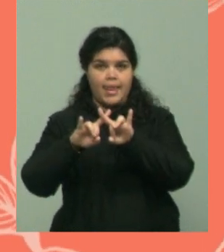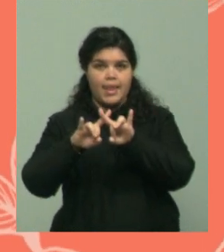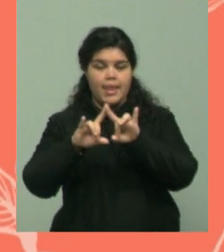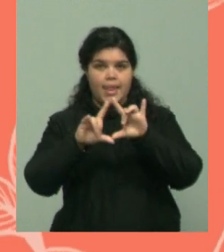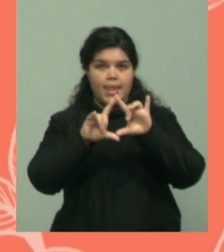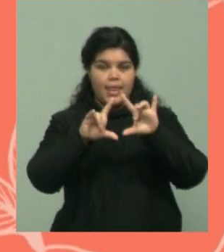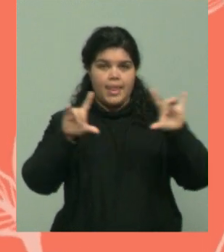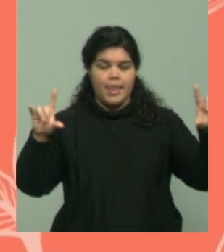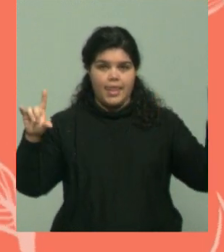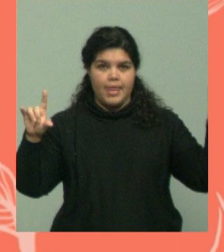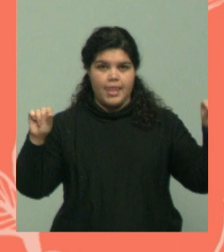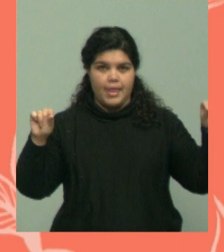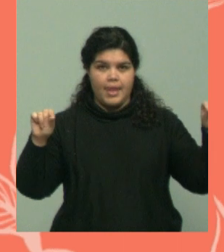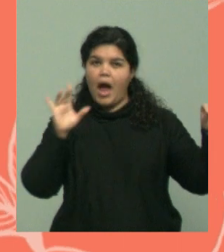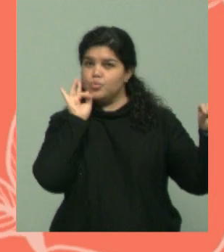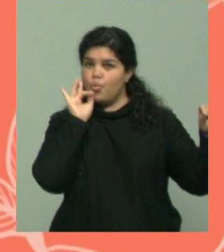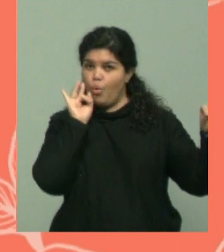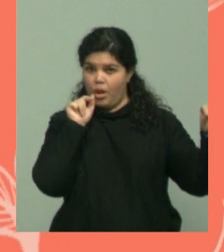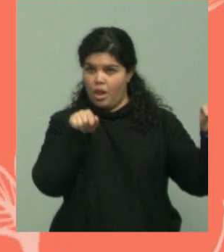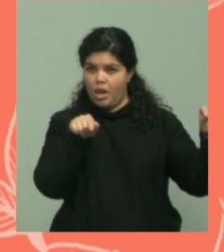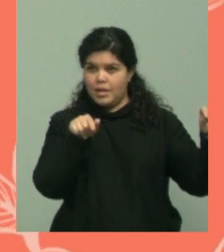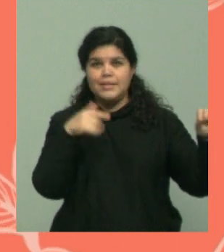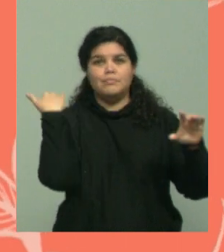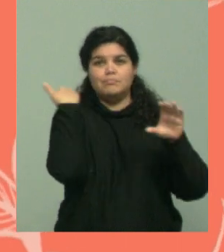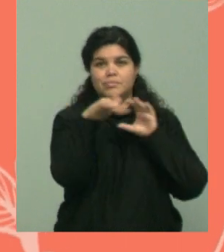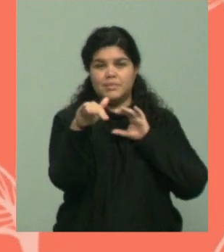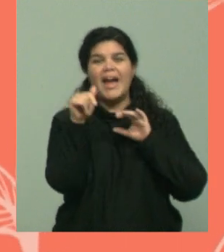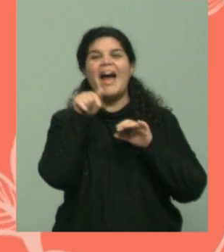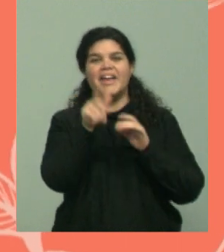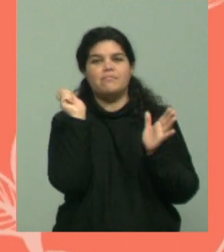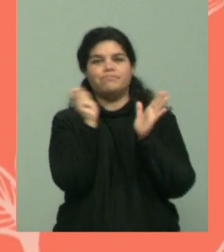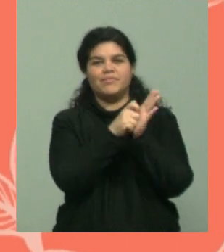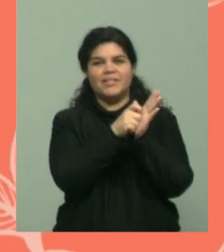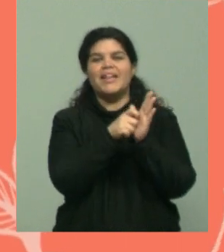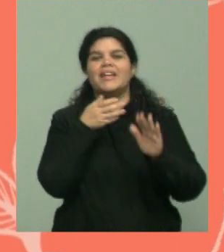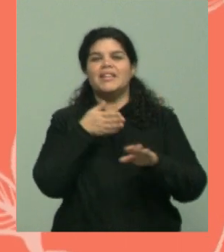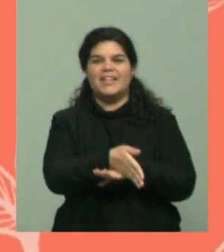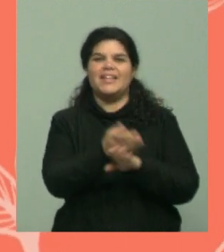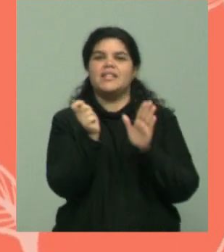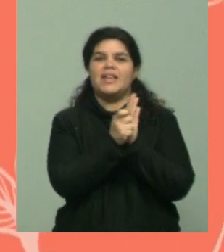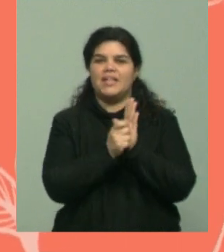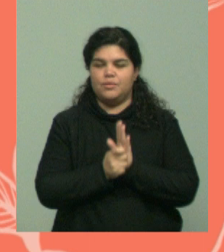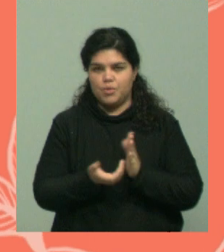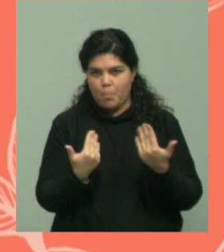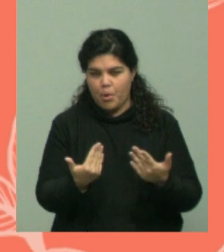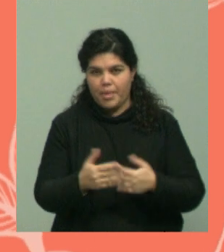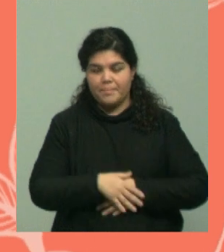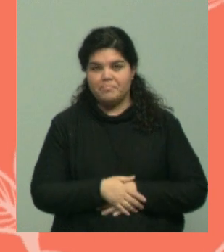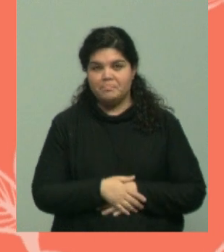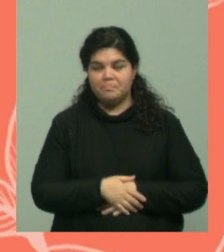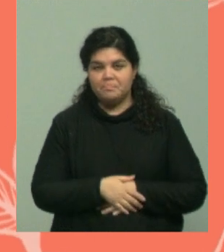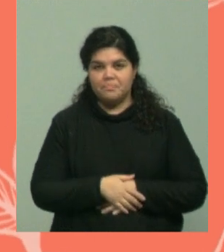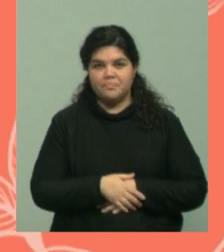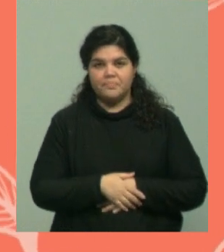nosotros enviamos. Sí. Mandamos el link para que Puedan ingresar e inscribirse. Se inscriben y bueno,